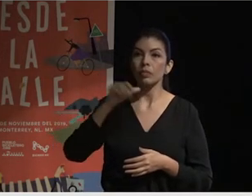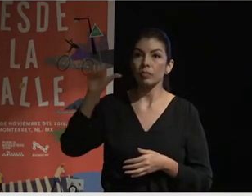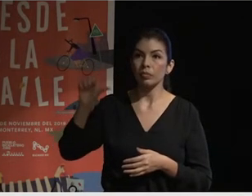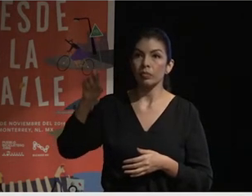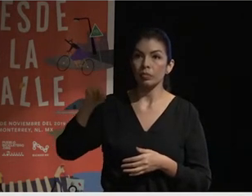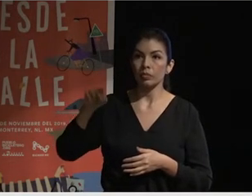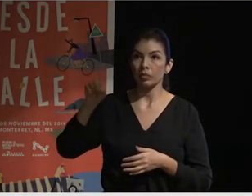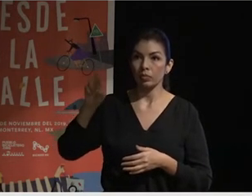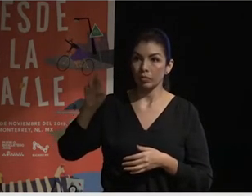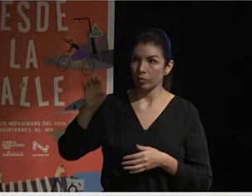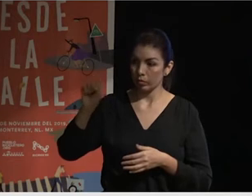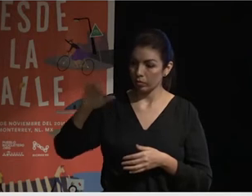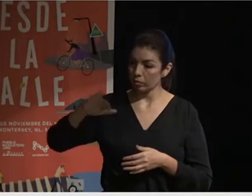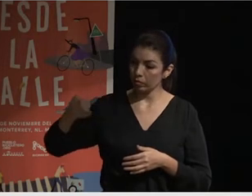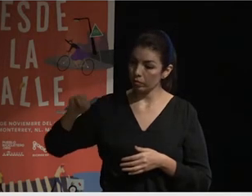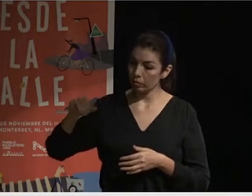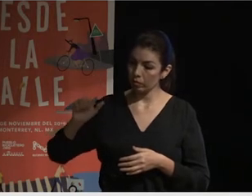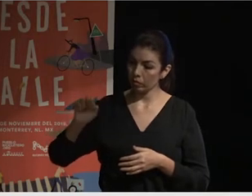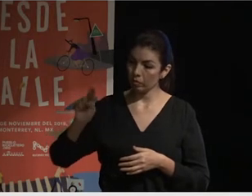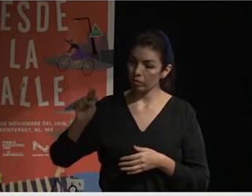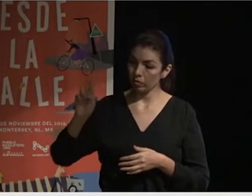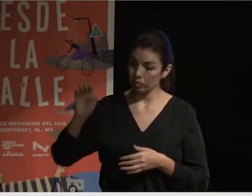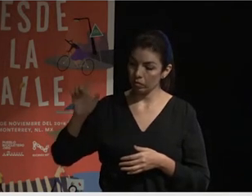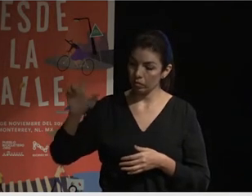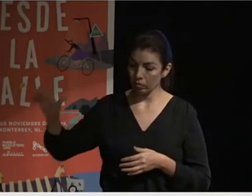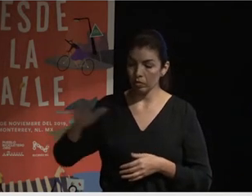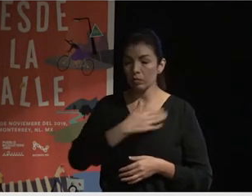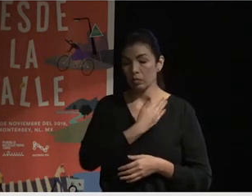asociándose con Slim por un lado, pero con el otro, por otro lado echan a andar el programa